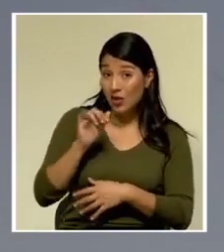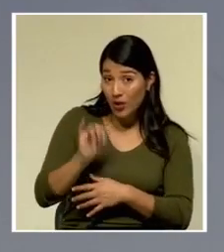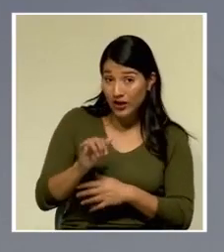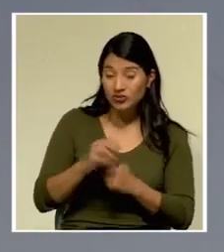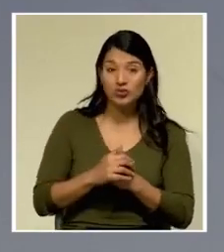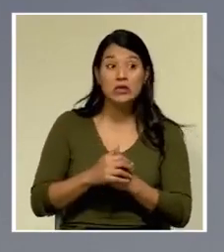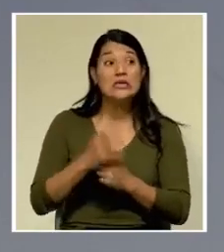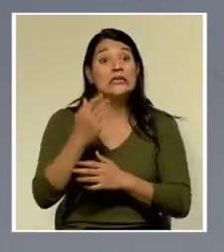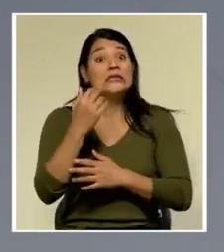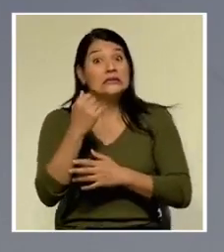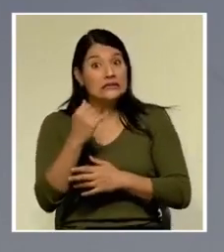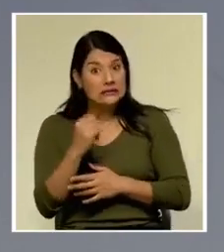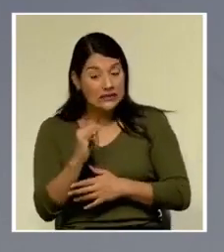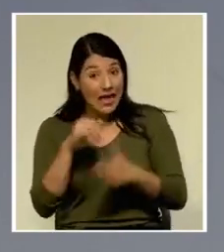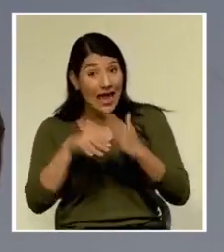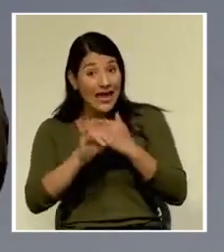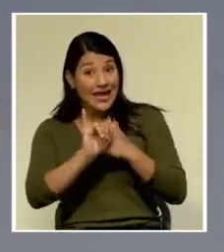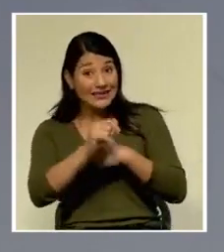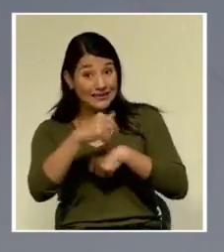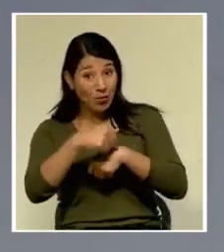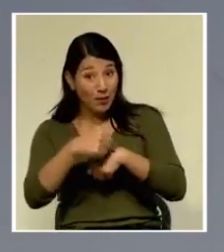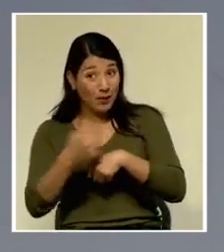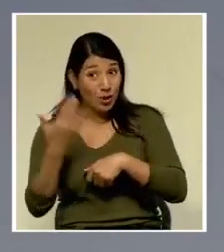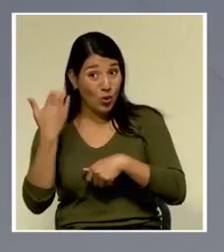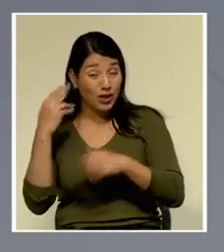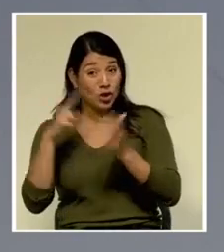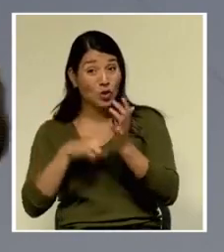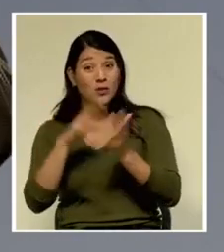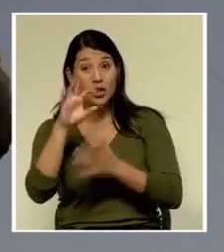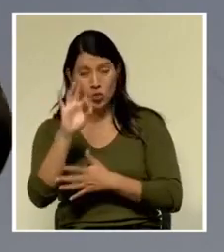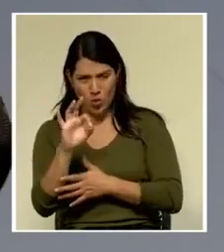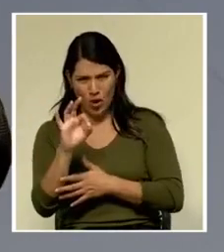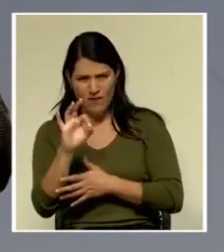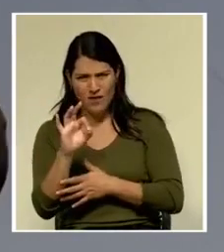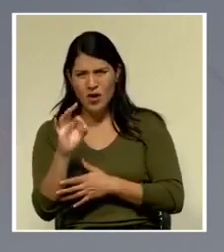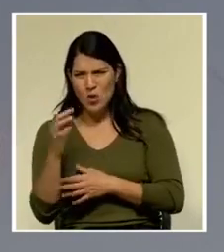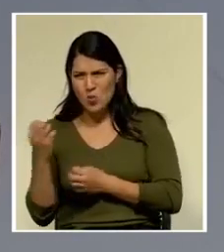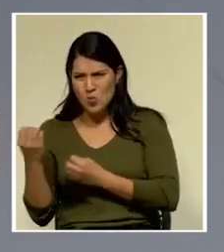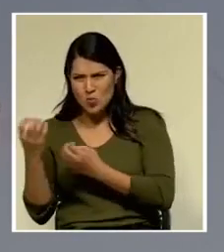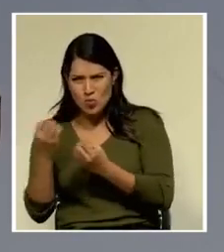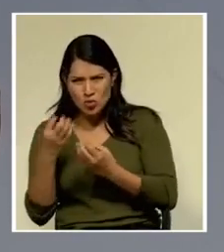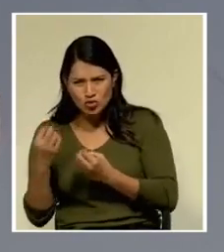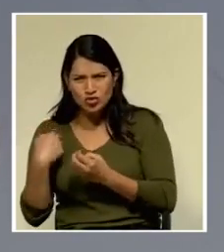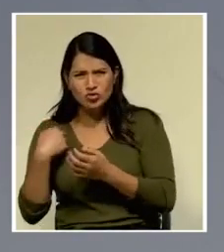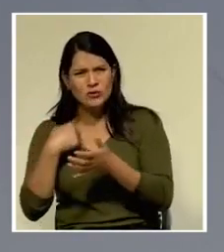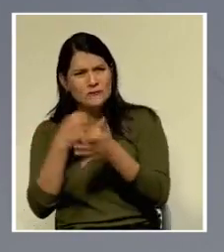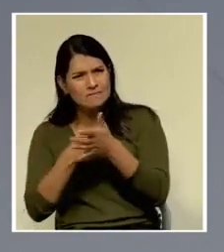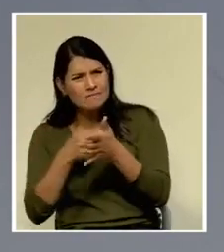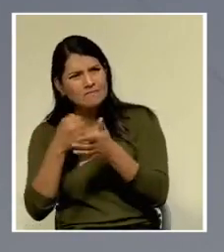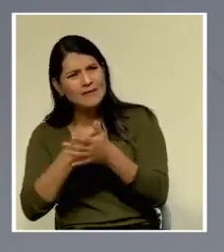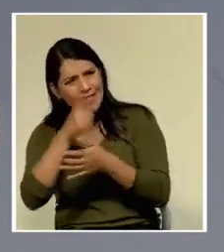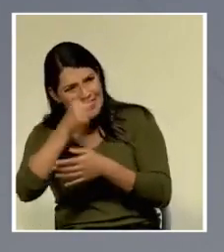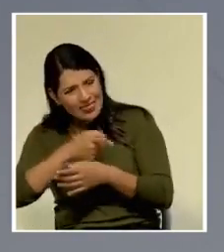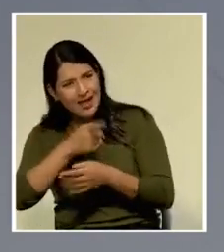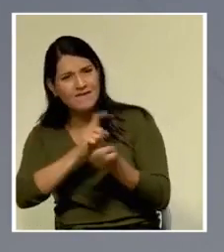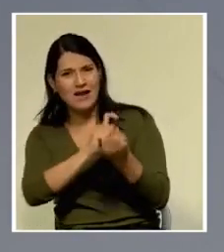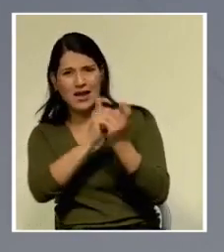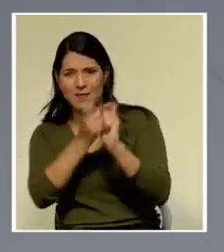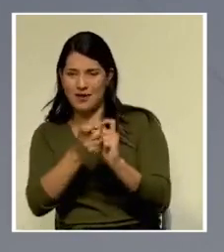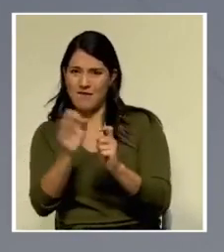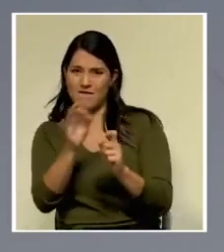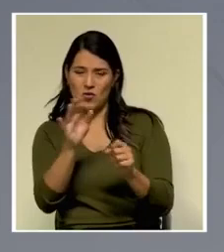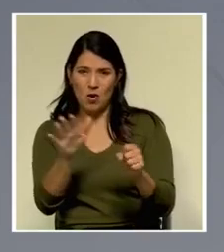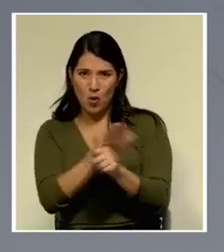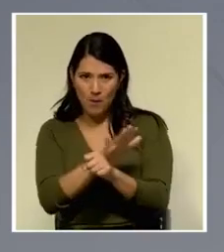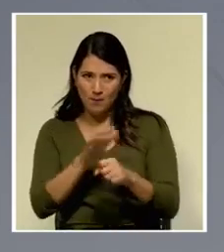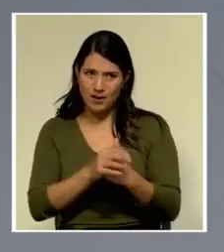hubiese insistido, como muchas personas insistíamos desde la sociedad civil o desde la academia, a que se tenía que reformar, como se tiene que